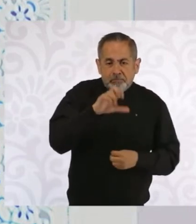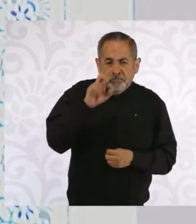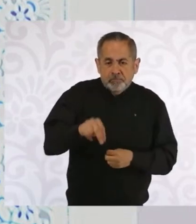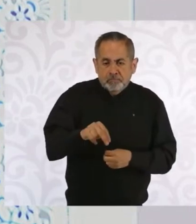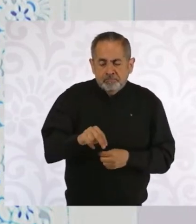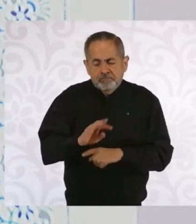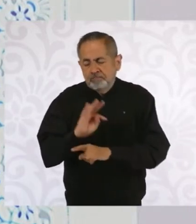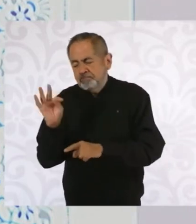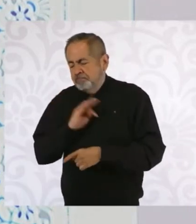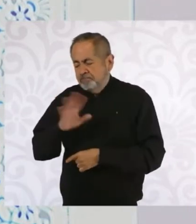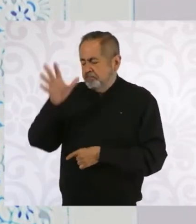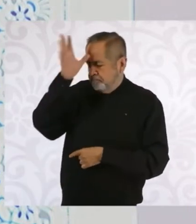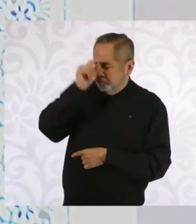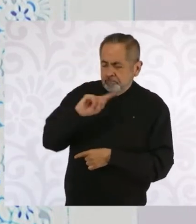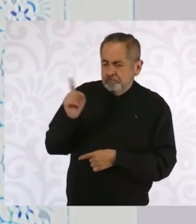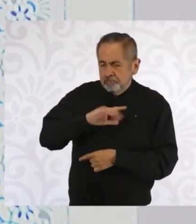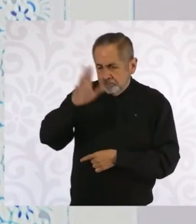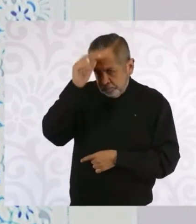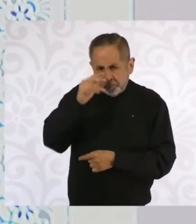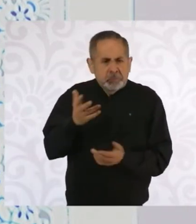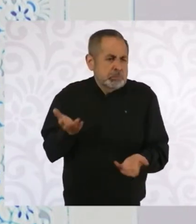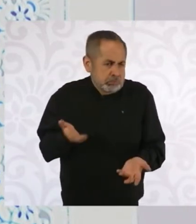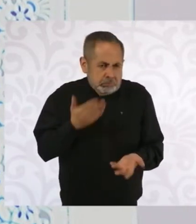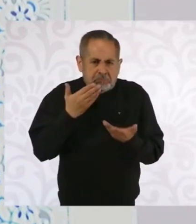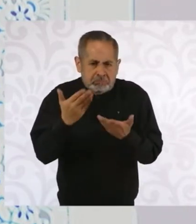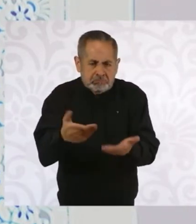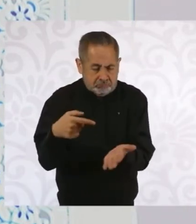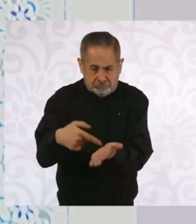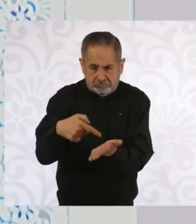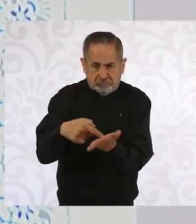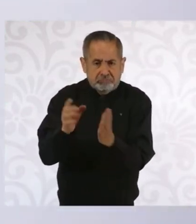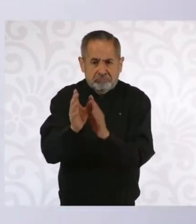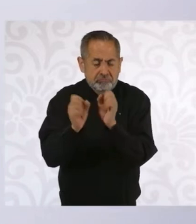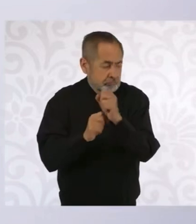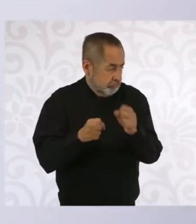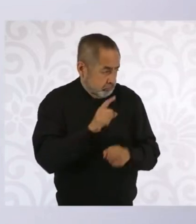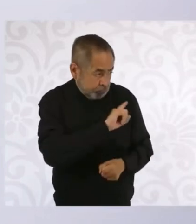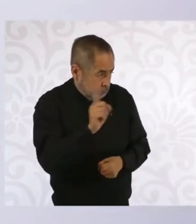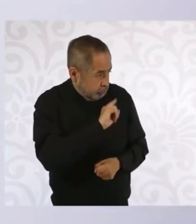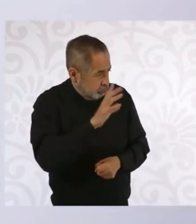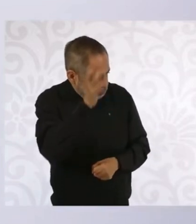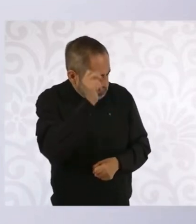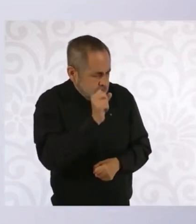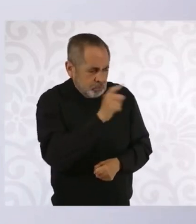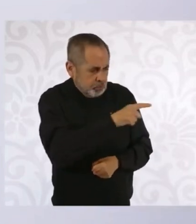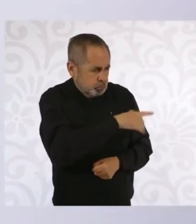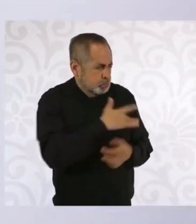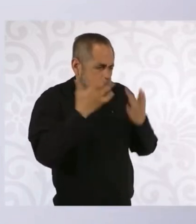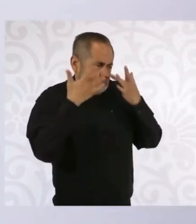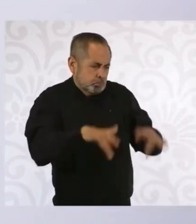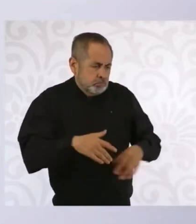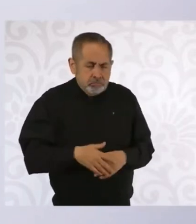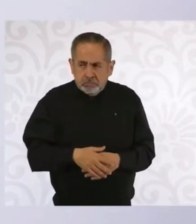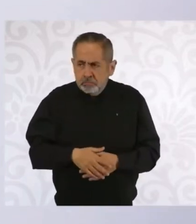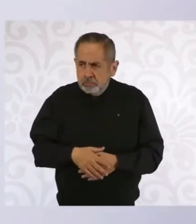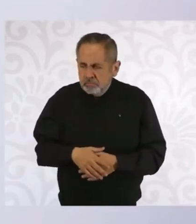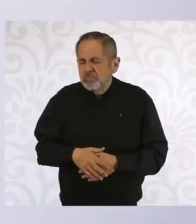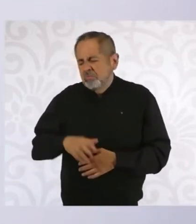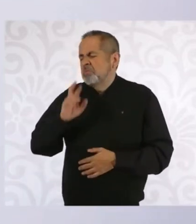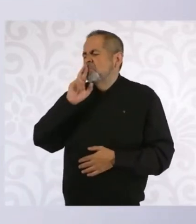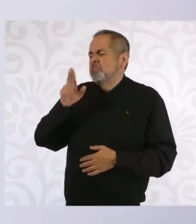¿Con qué claridad lo explica nuestra presidenta? Así debe de ser. Todos los mexicanos podemos